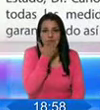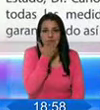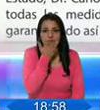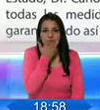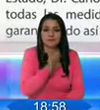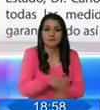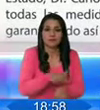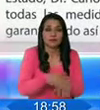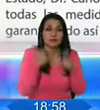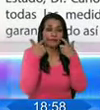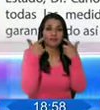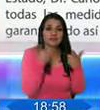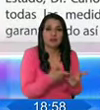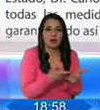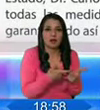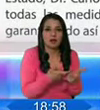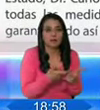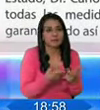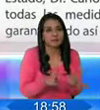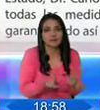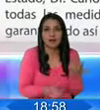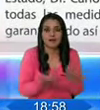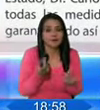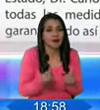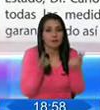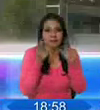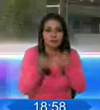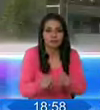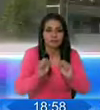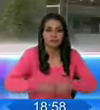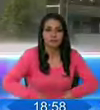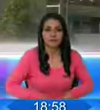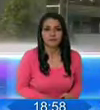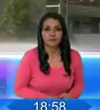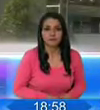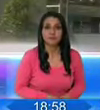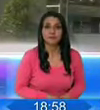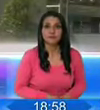motivaron al fiscal general a actuar de manera inmediata. Informó Javier Gallo.